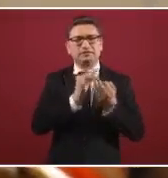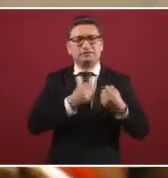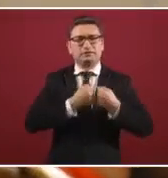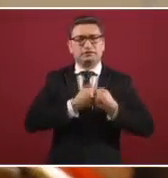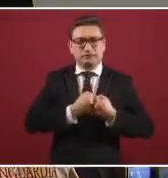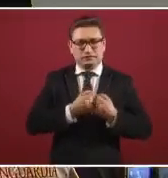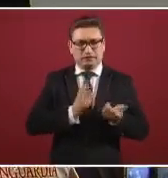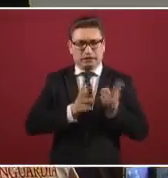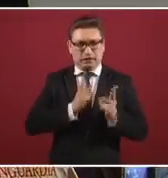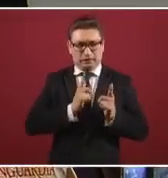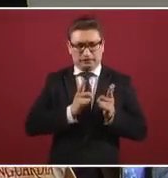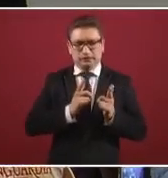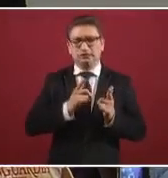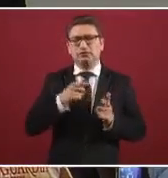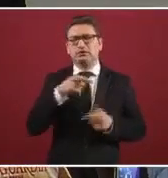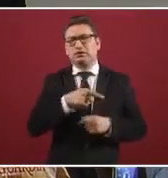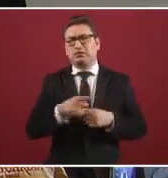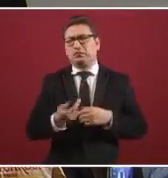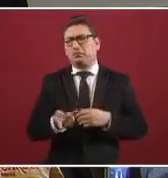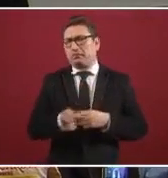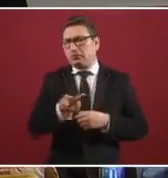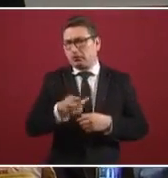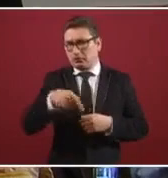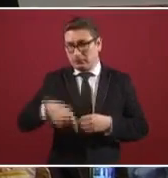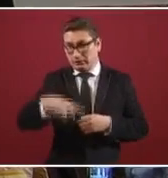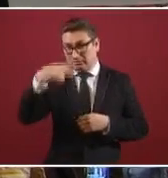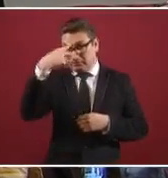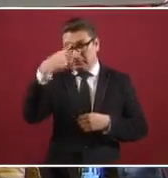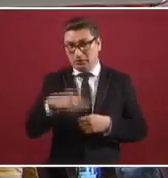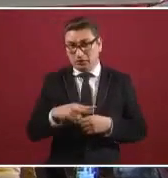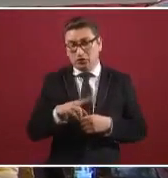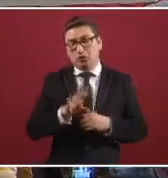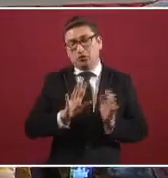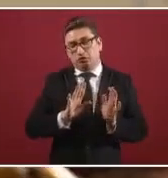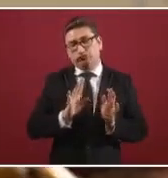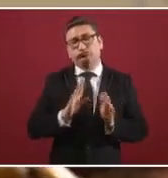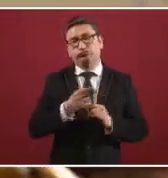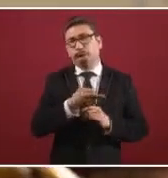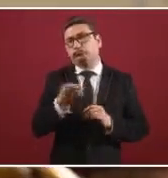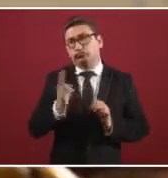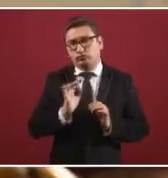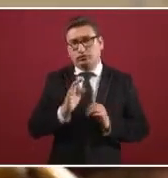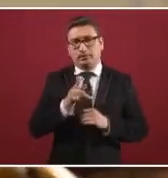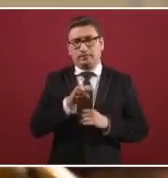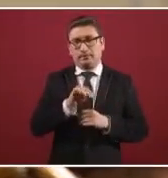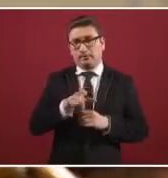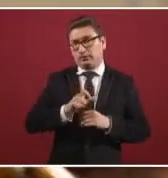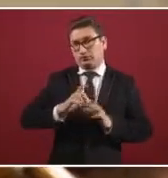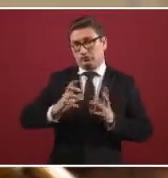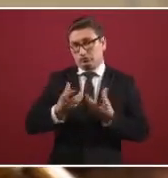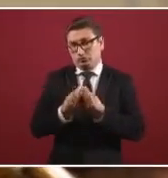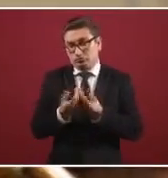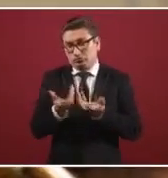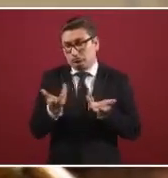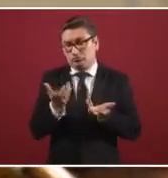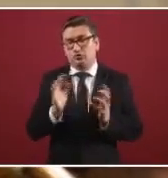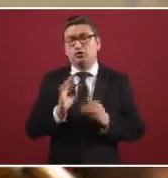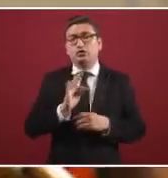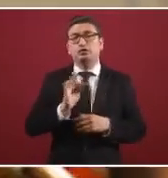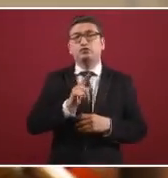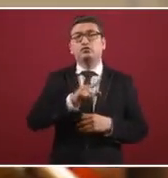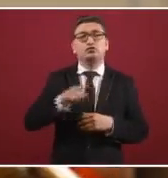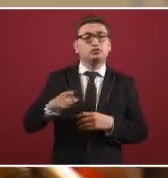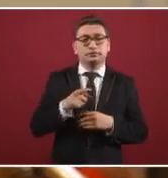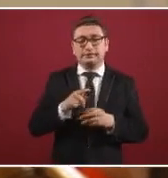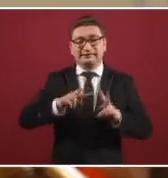pregunta es si México, ustedes junto con Pemex, han estado